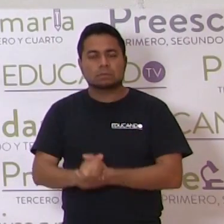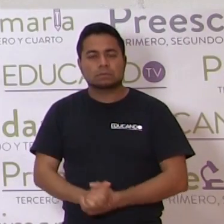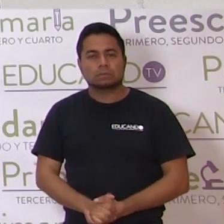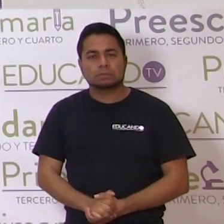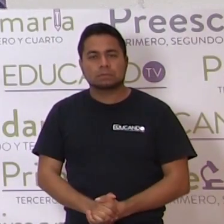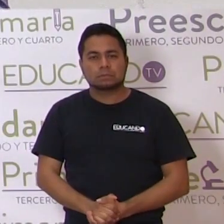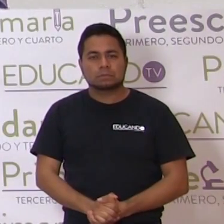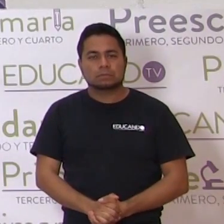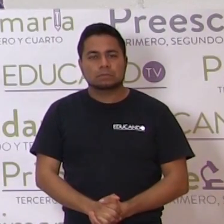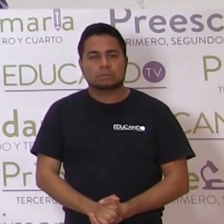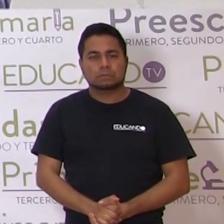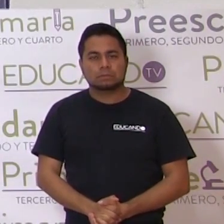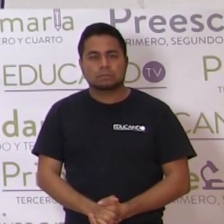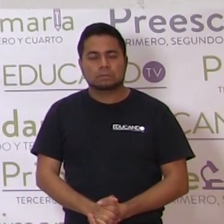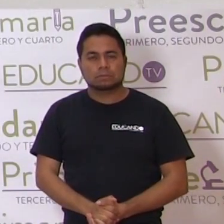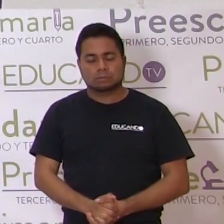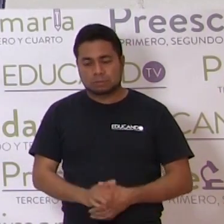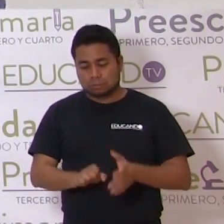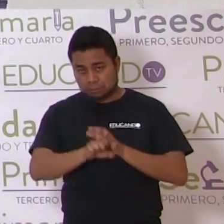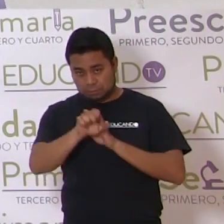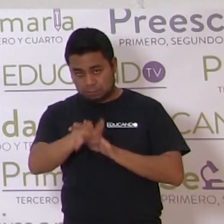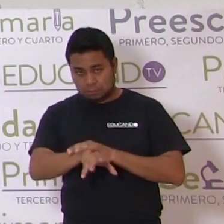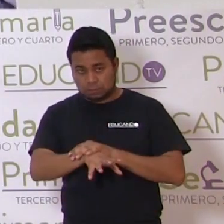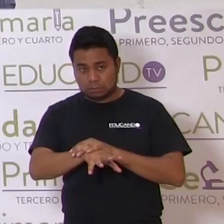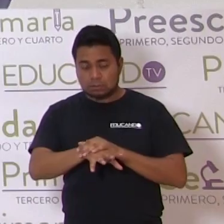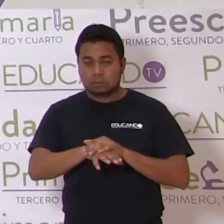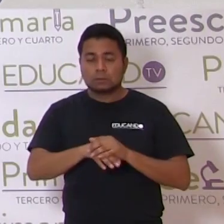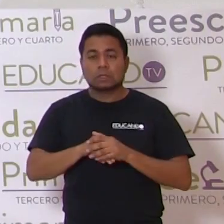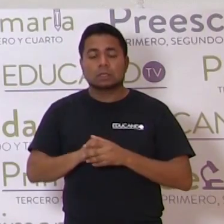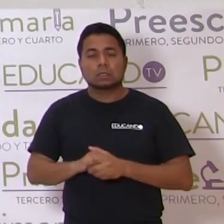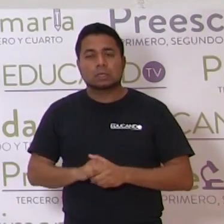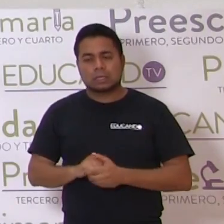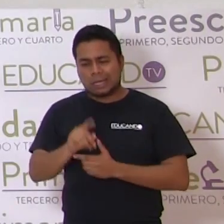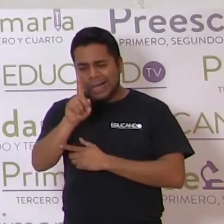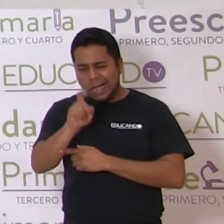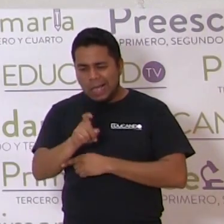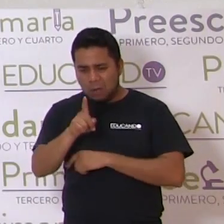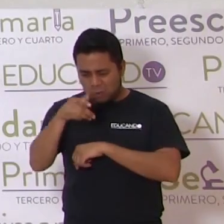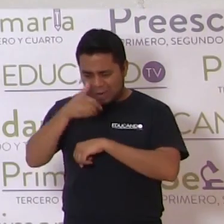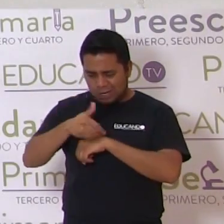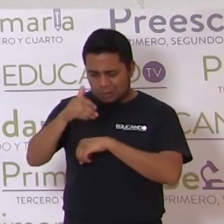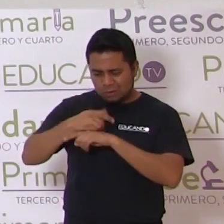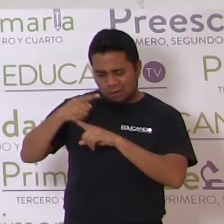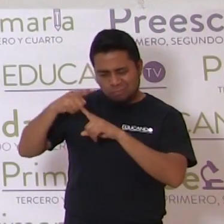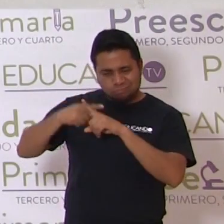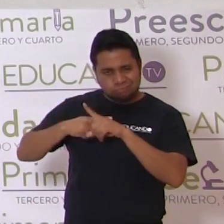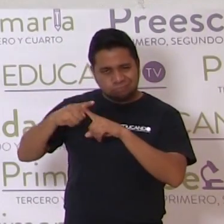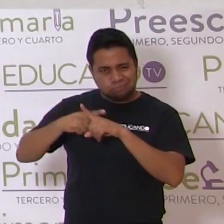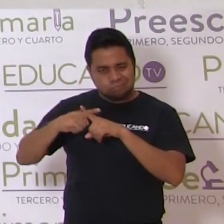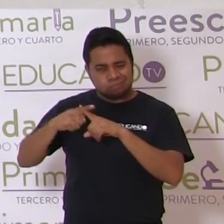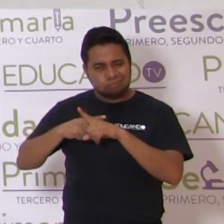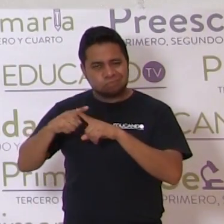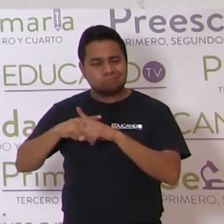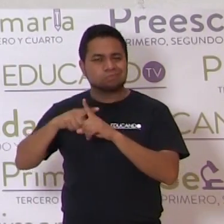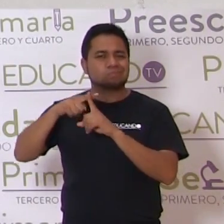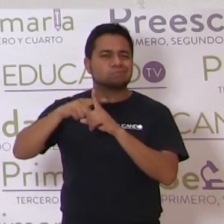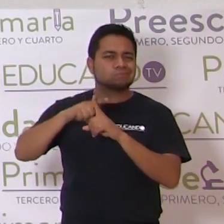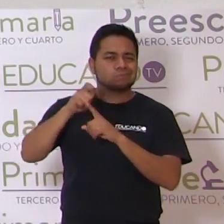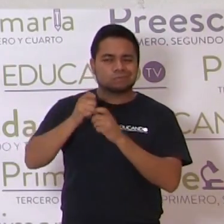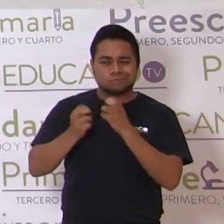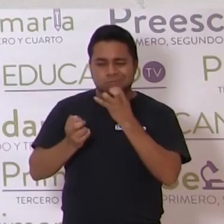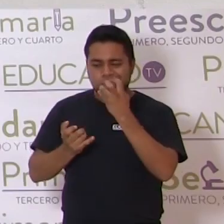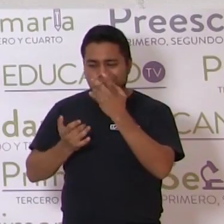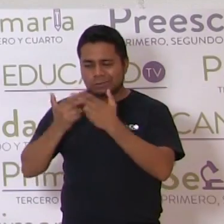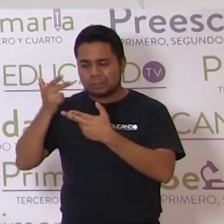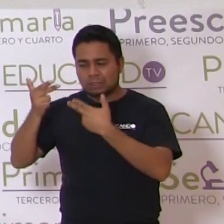por ejemplo, el agua a qué temperatura se empieza a